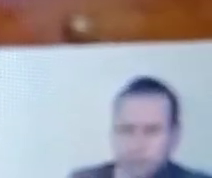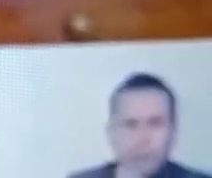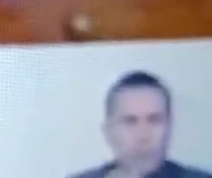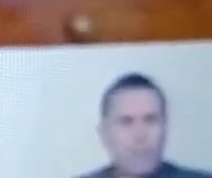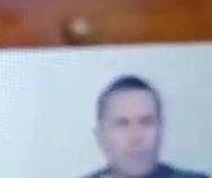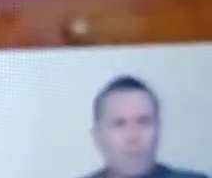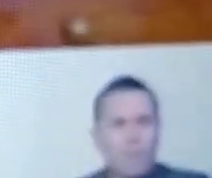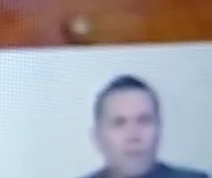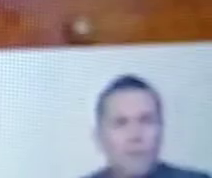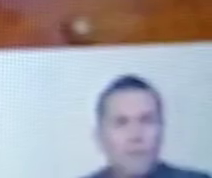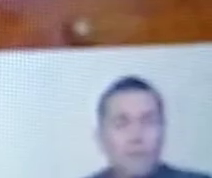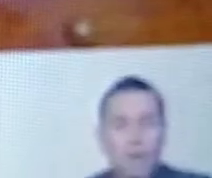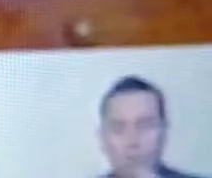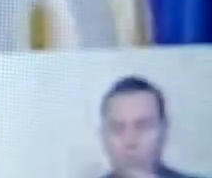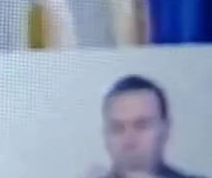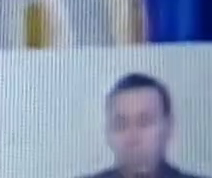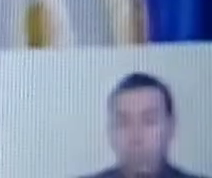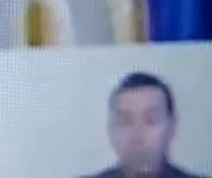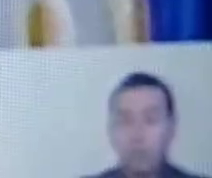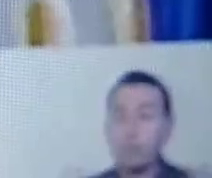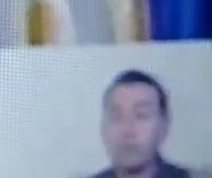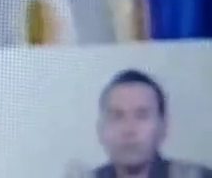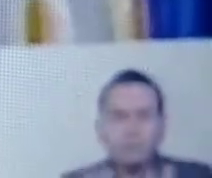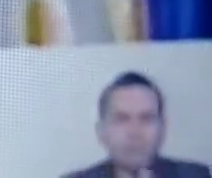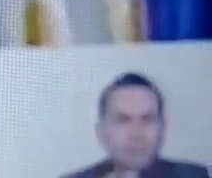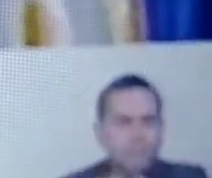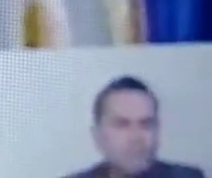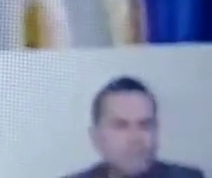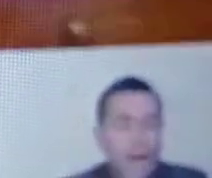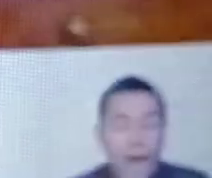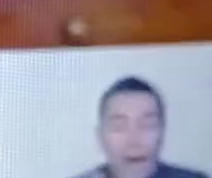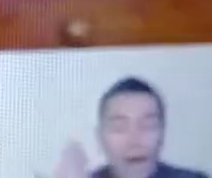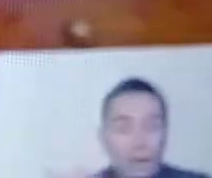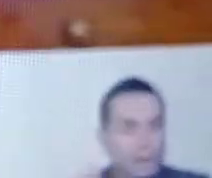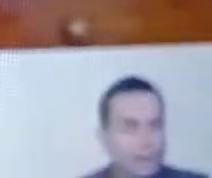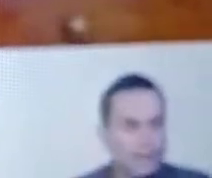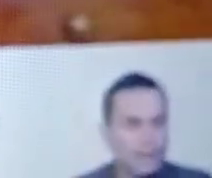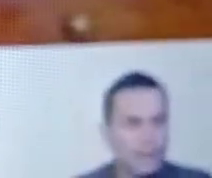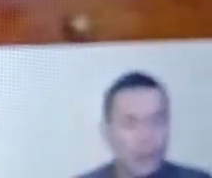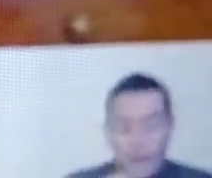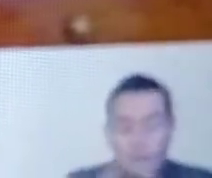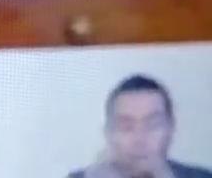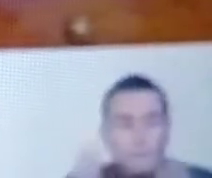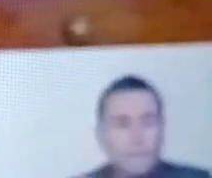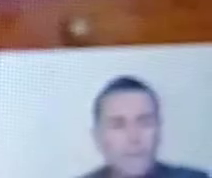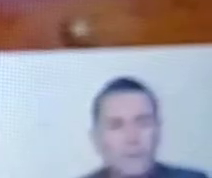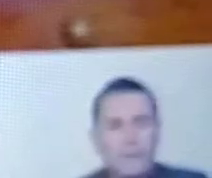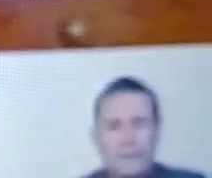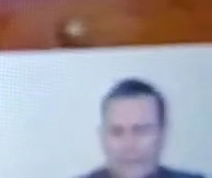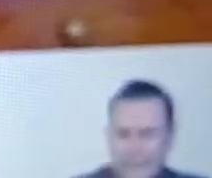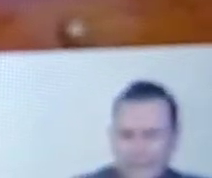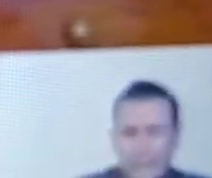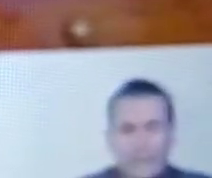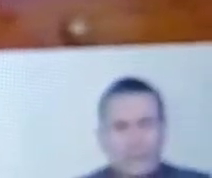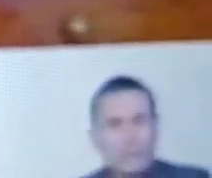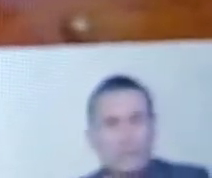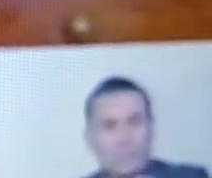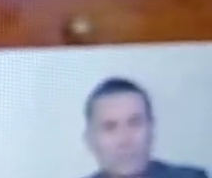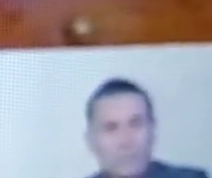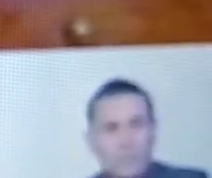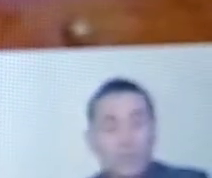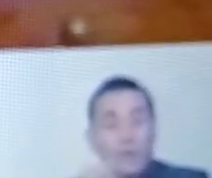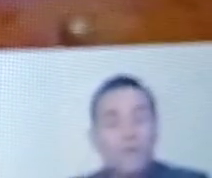acercándonos mucho más a un colapso civilizacional de lo que habíamos estado en décadas. Un mundo con crisis de todo tipo, pero principalmente con una